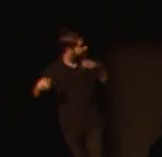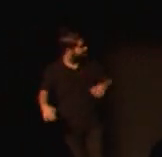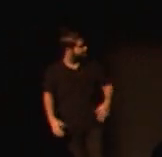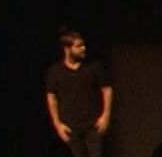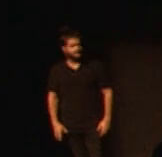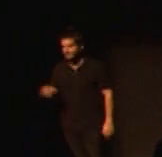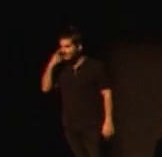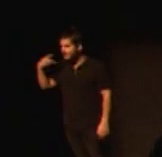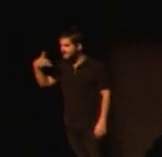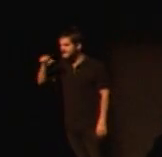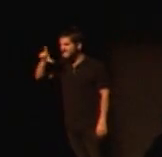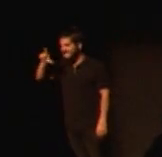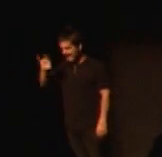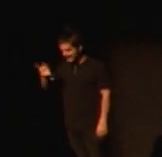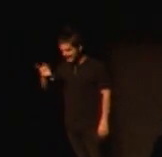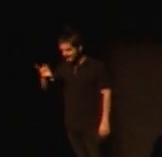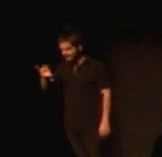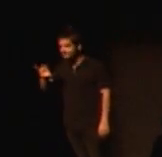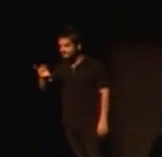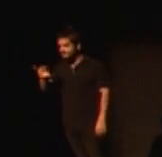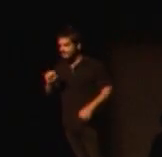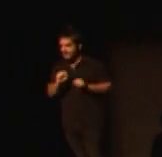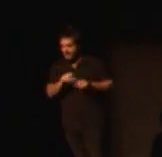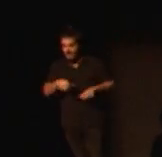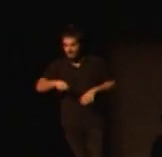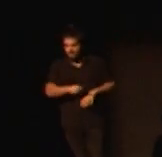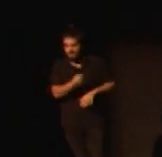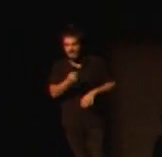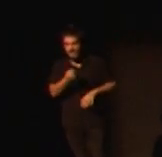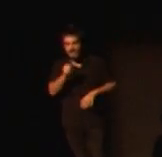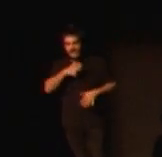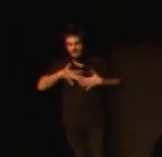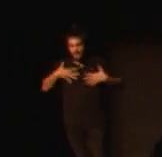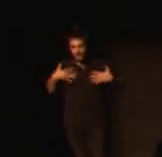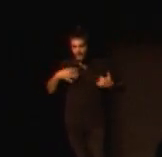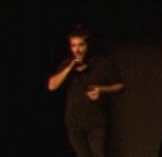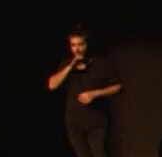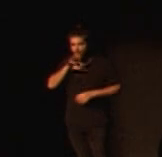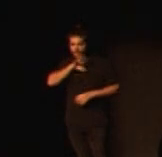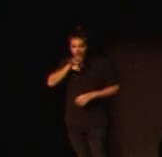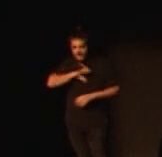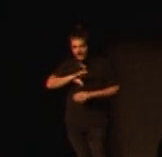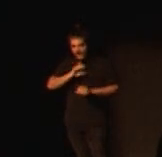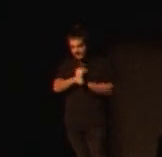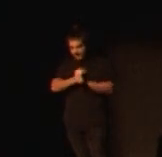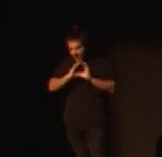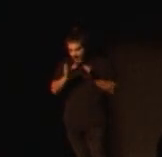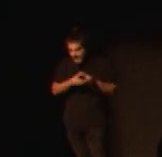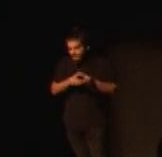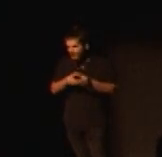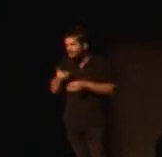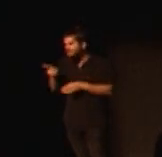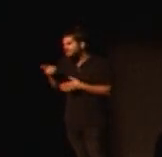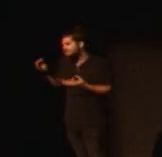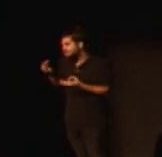A ver, Charles, ya nos han dejado nuestra maleta, la emoción, la curiosidad, el trabajo en equipo. ¿Tú qué nos dejas para continuar con nuestro